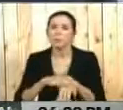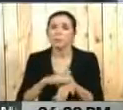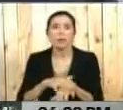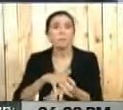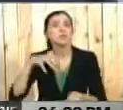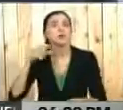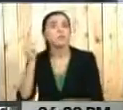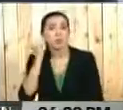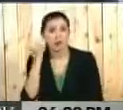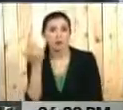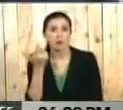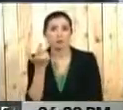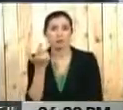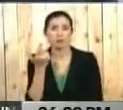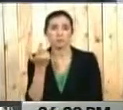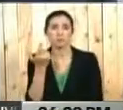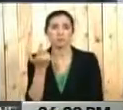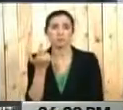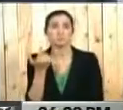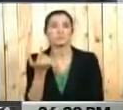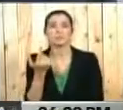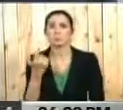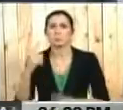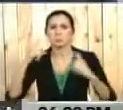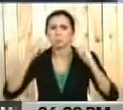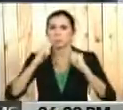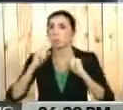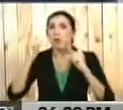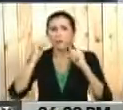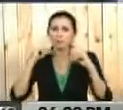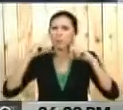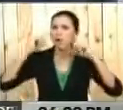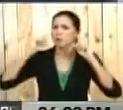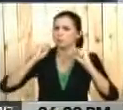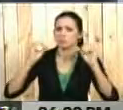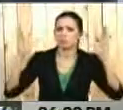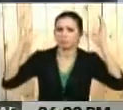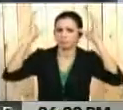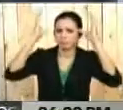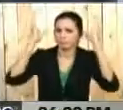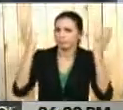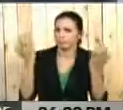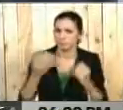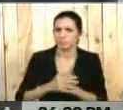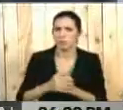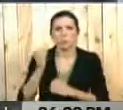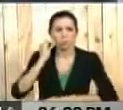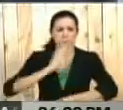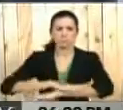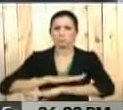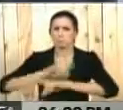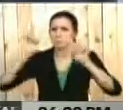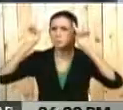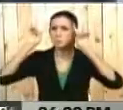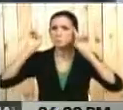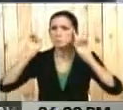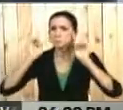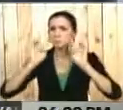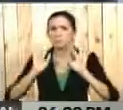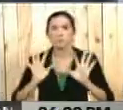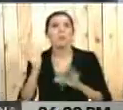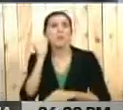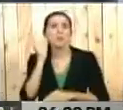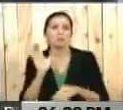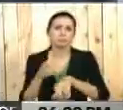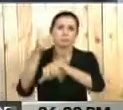decir, no solamente tienen una altísima formación, una gran conducta y transparencia de orden ético